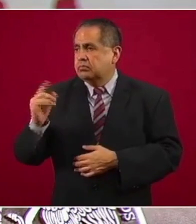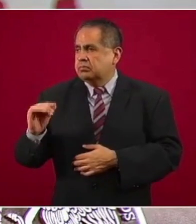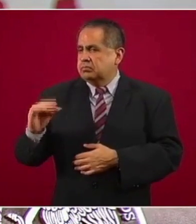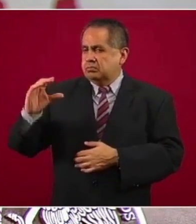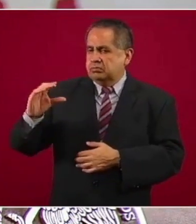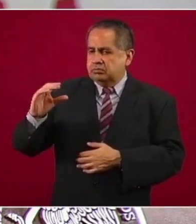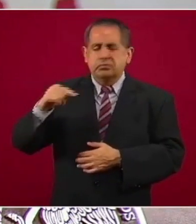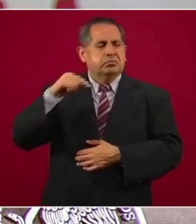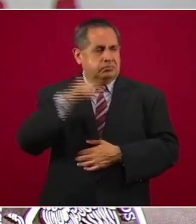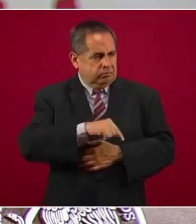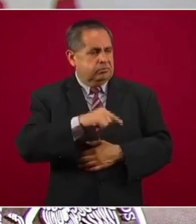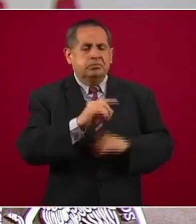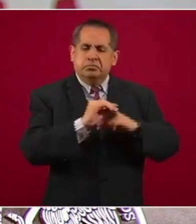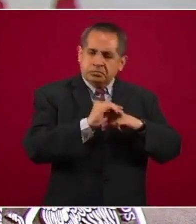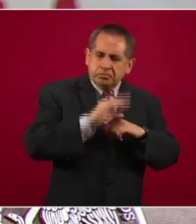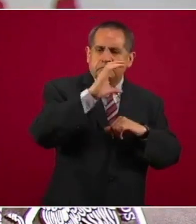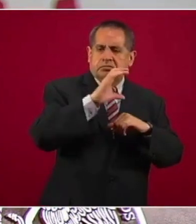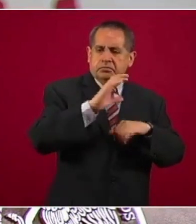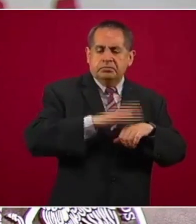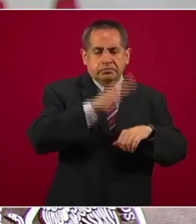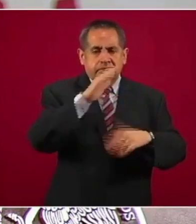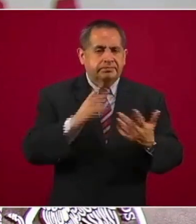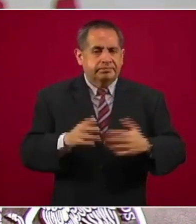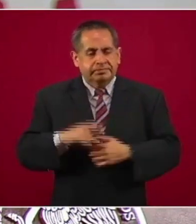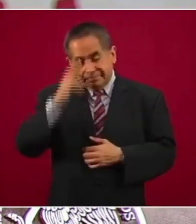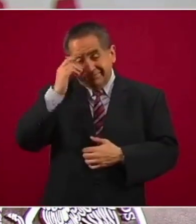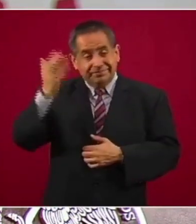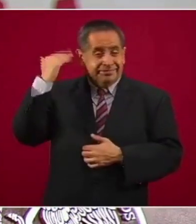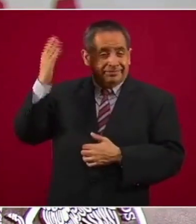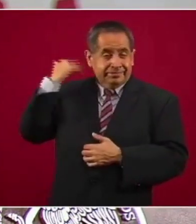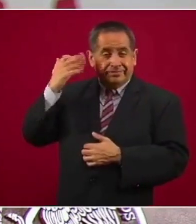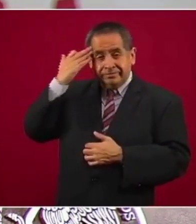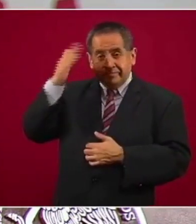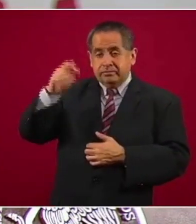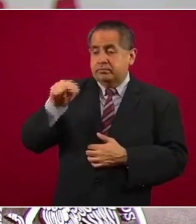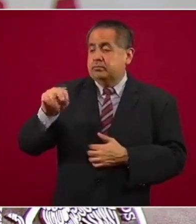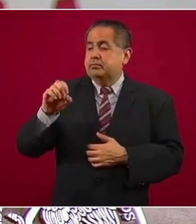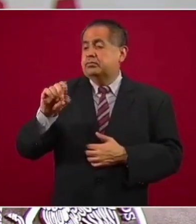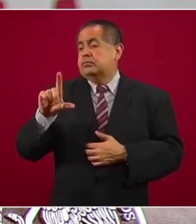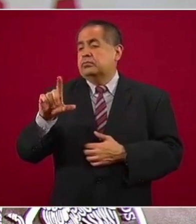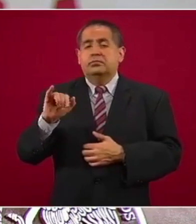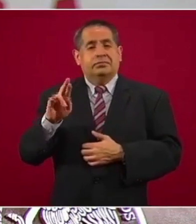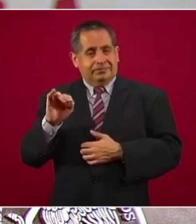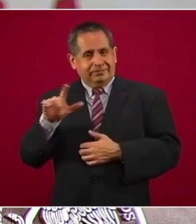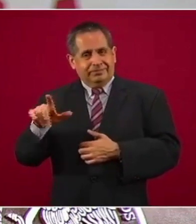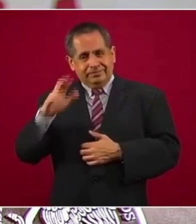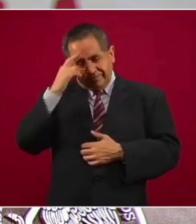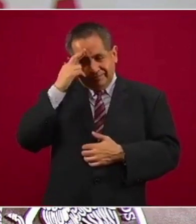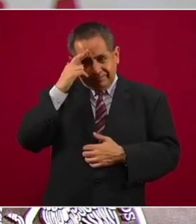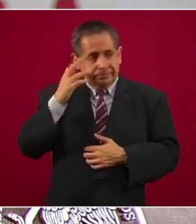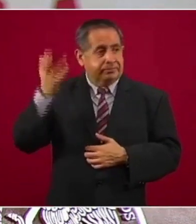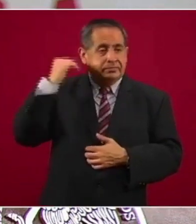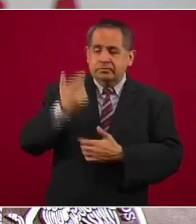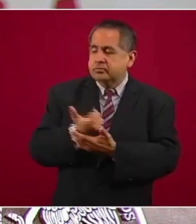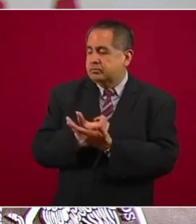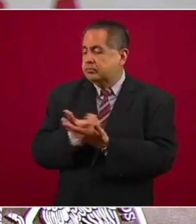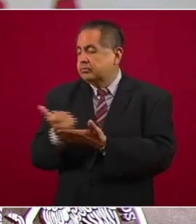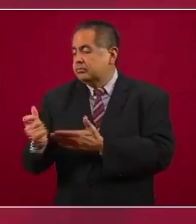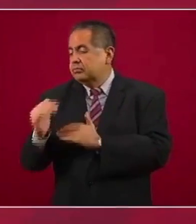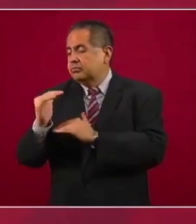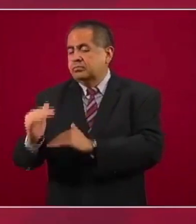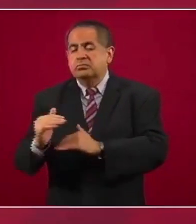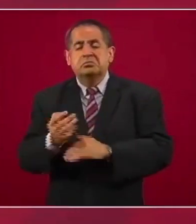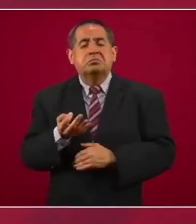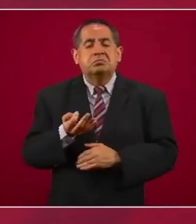al extremo durante el periodo neoliberal que el incremento al salario mínimo se